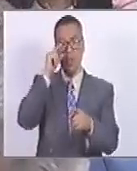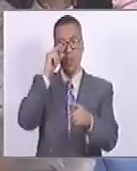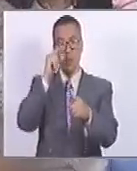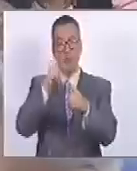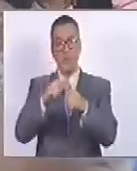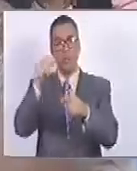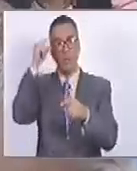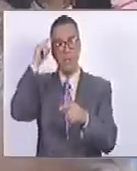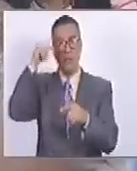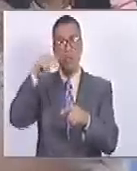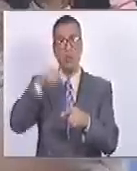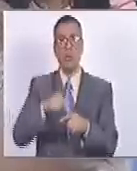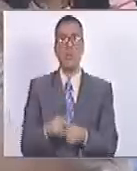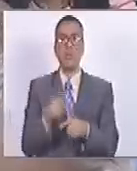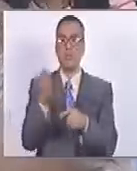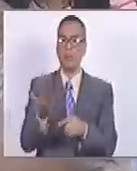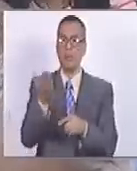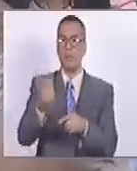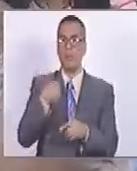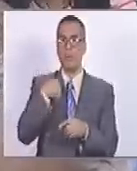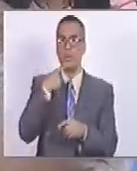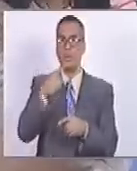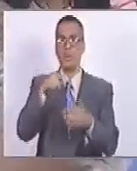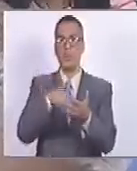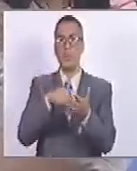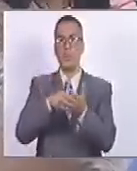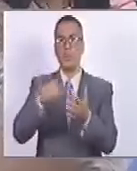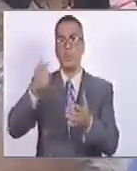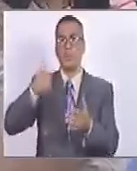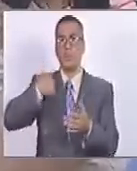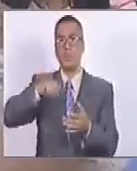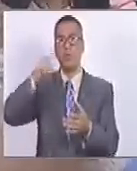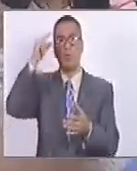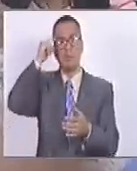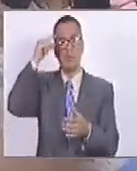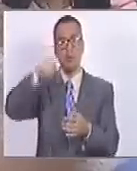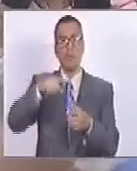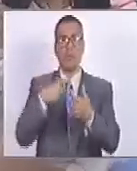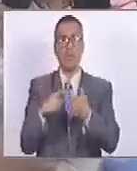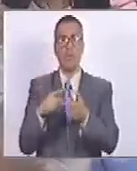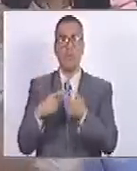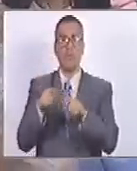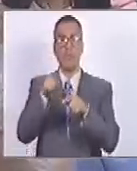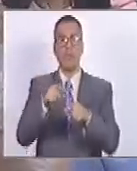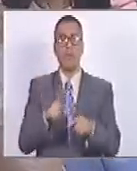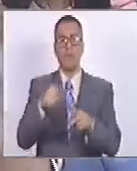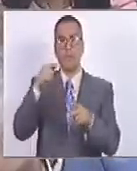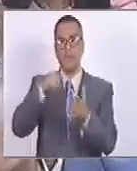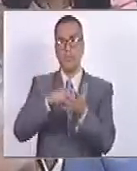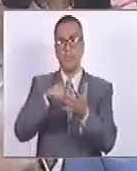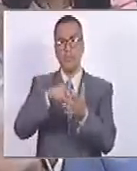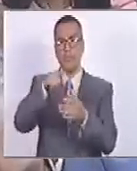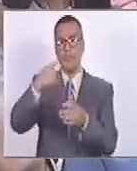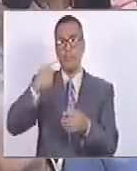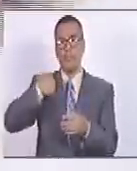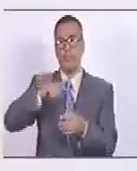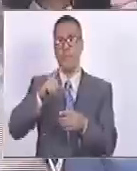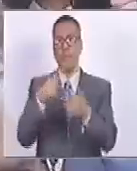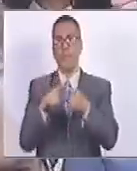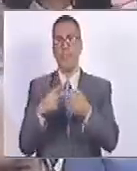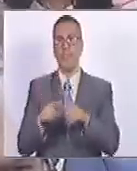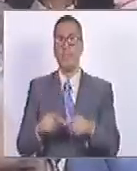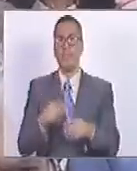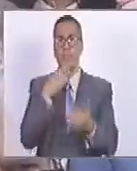la palabra hoy es resaltar esa deuda que tenemos con la diversidad, esa deuda que tenemos con los